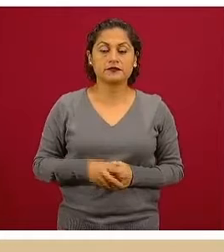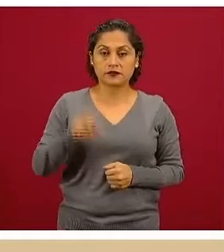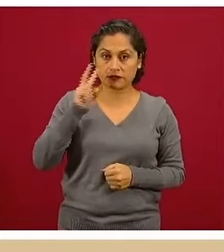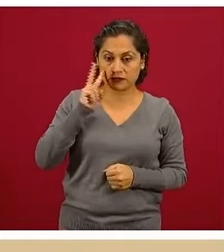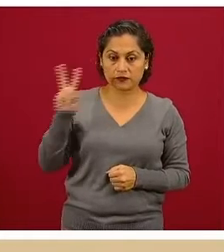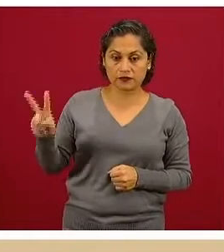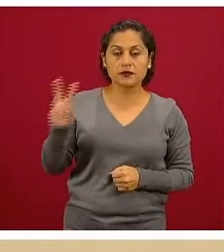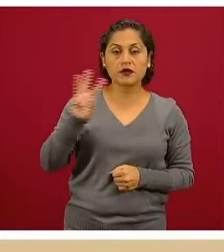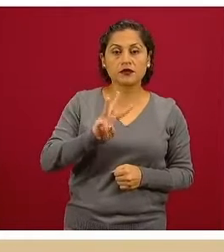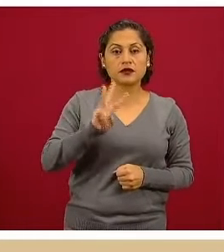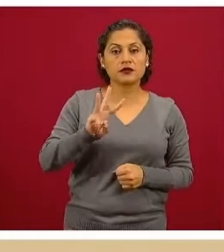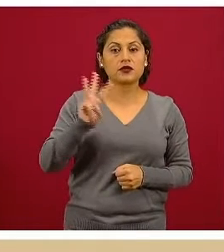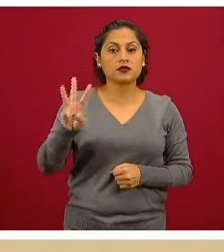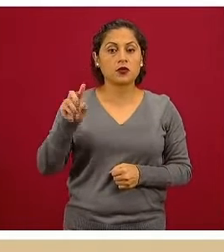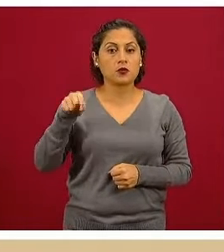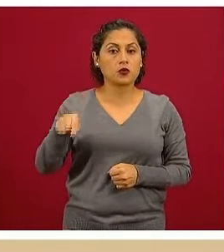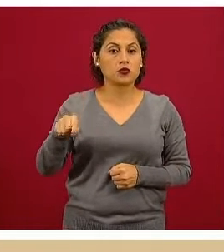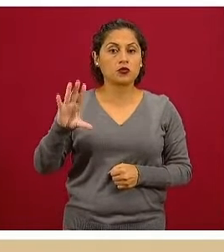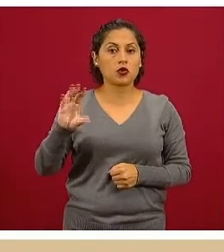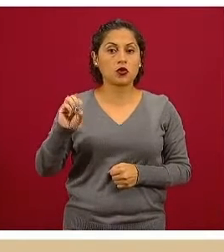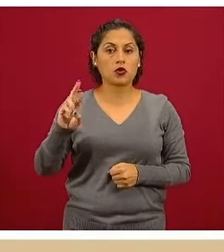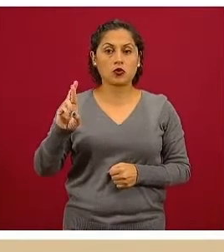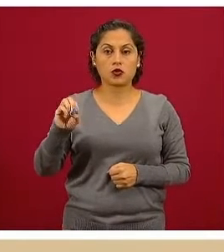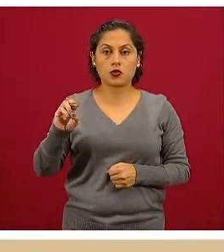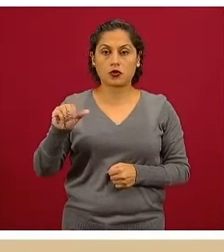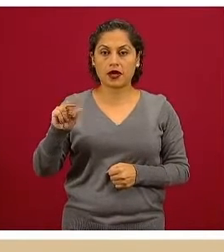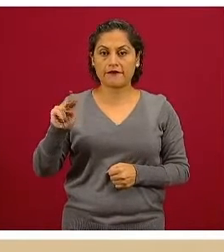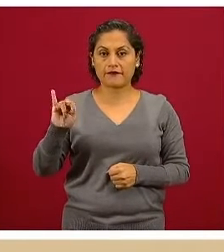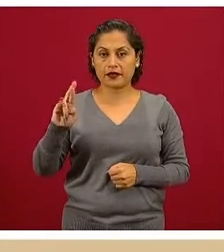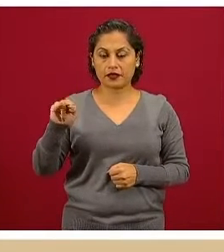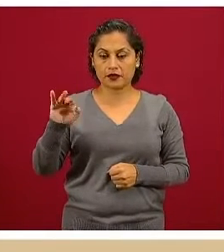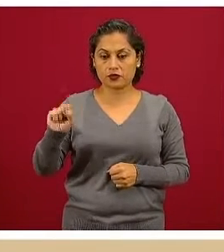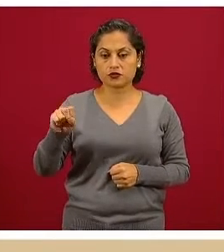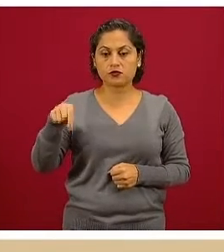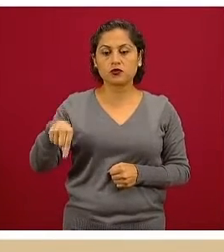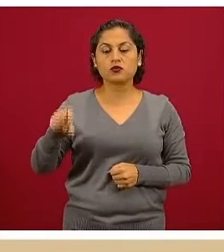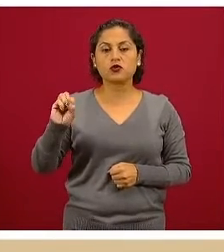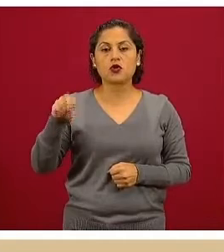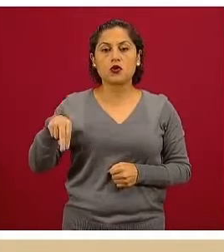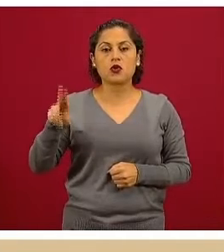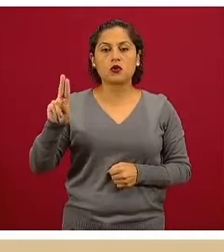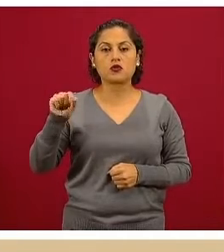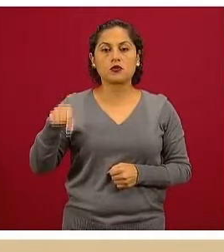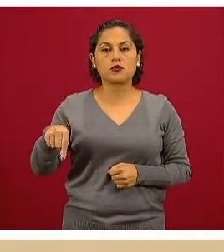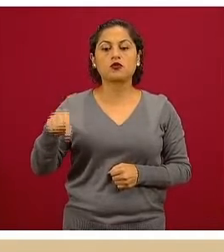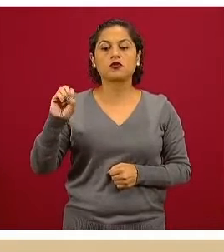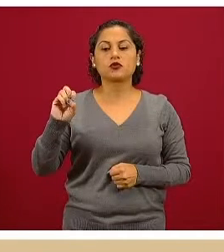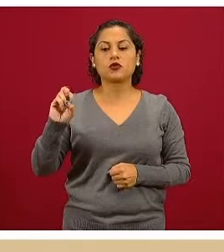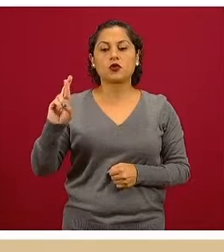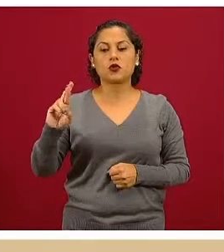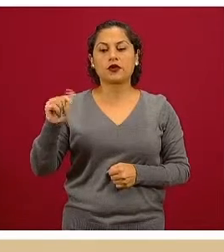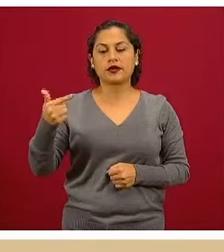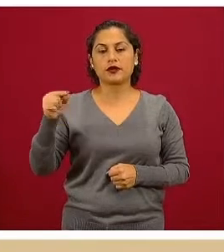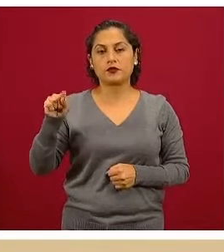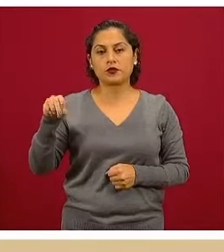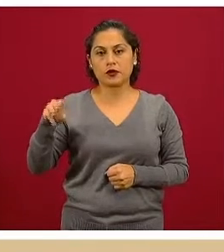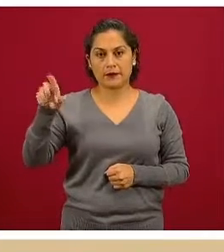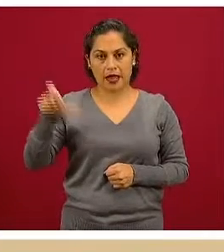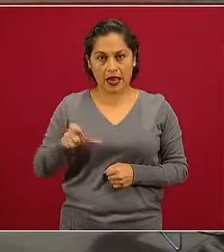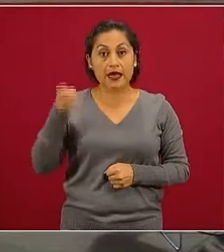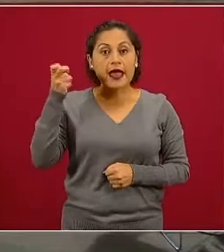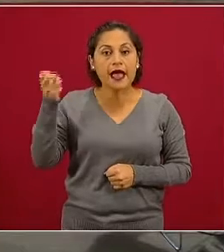escribiendo ALTA, y van a recibir a diario informaciones verificadas en Naciones Unidas sobre la pandemia en México y en el